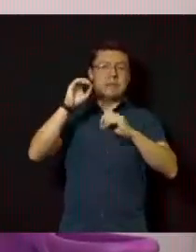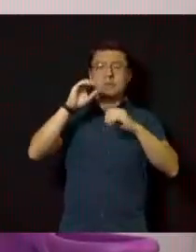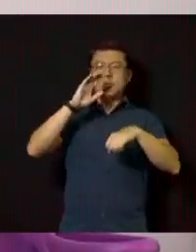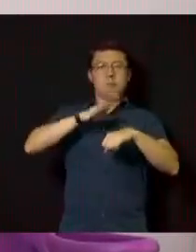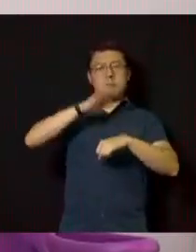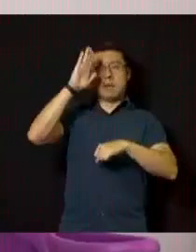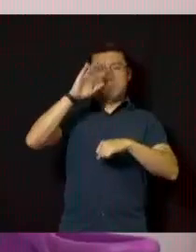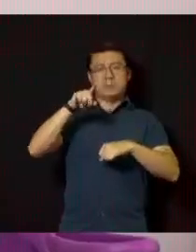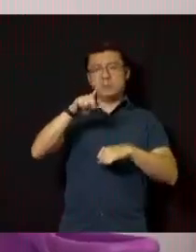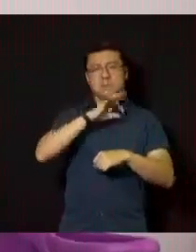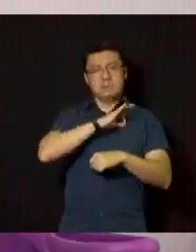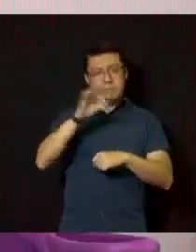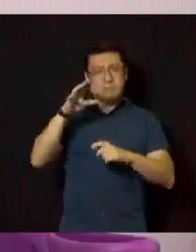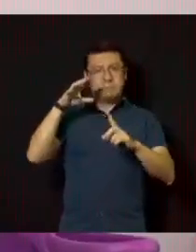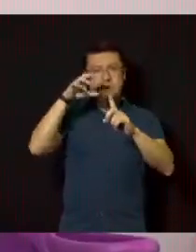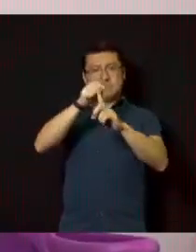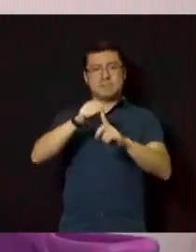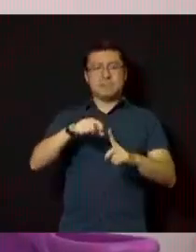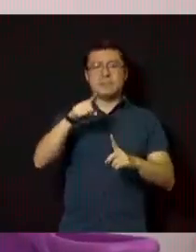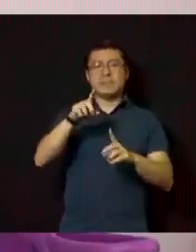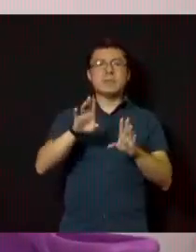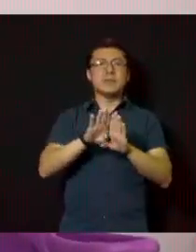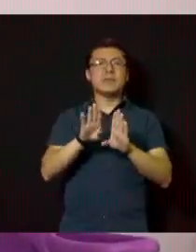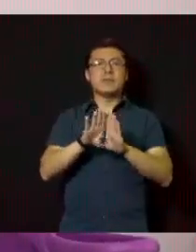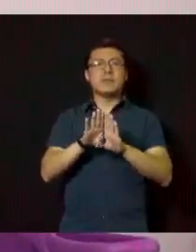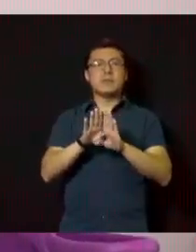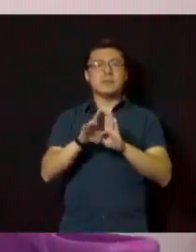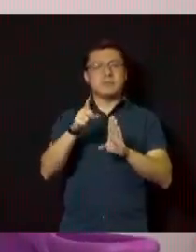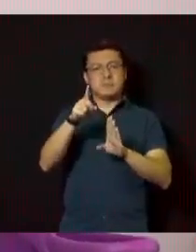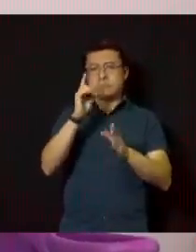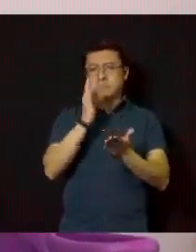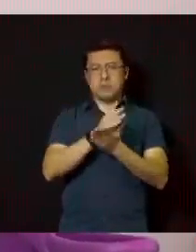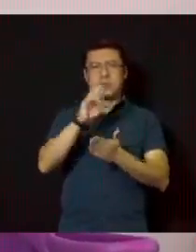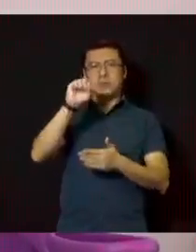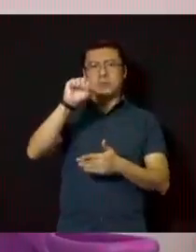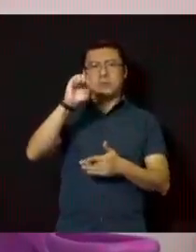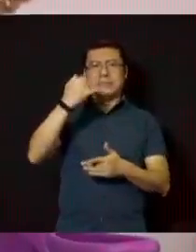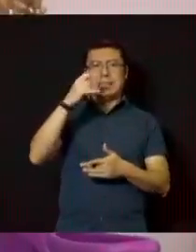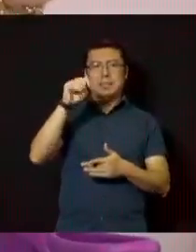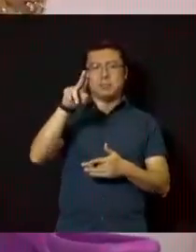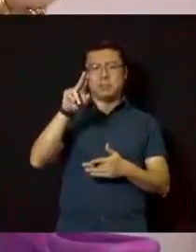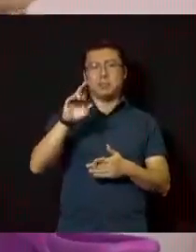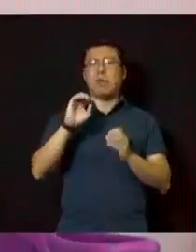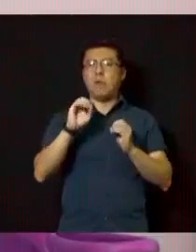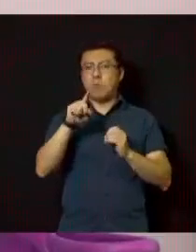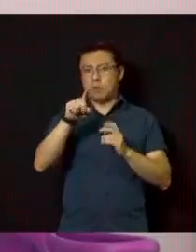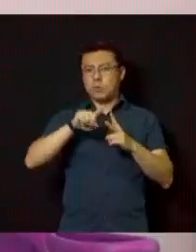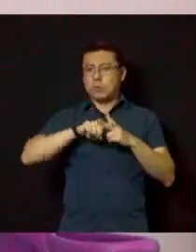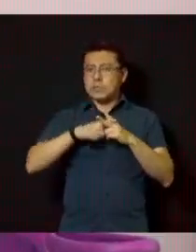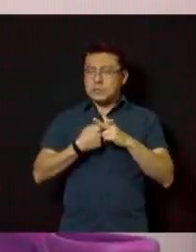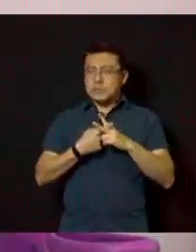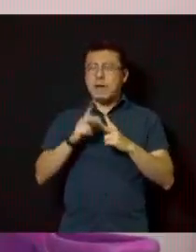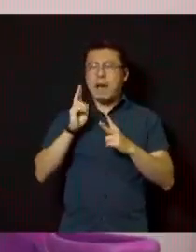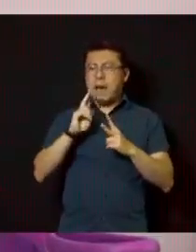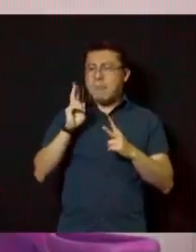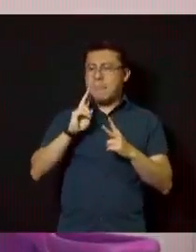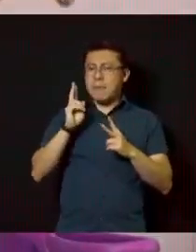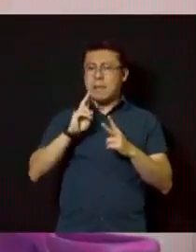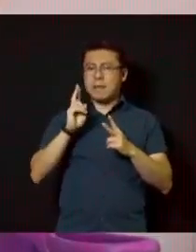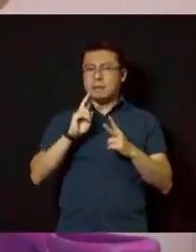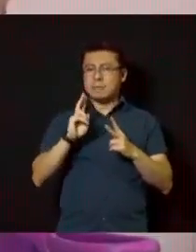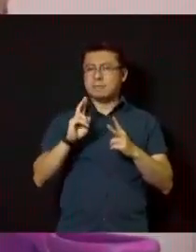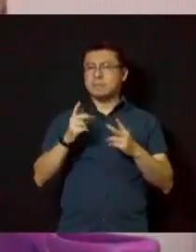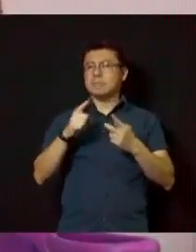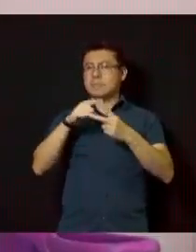lograr a través de solamente nuestra marca, si así lo quisieras. Pero si estás empezando a abrir tu visión, tú dices, pero a ver, tengo